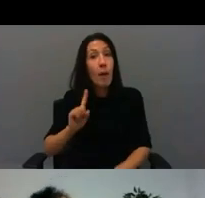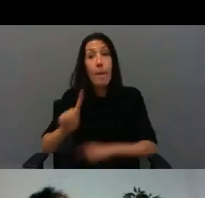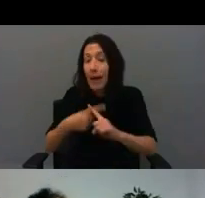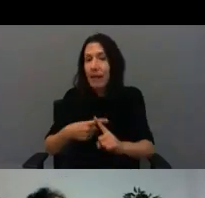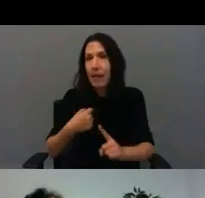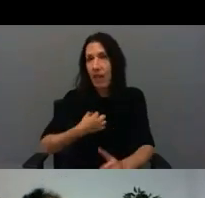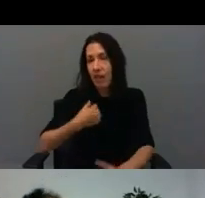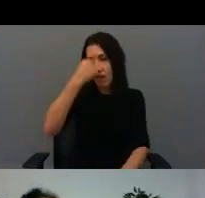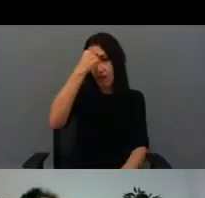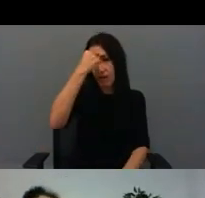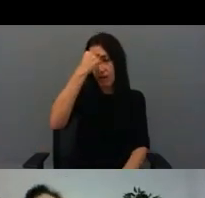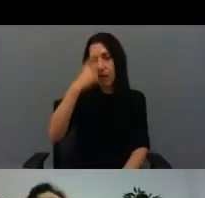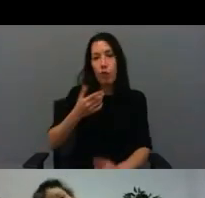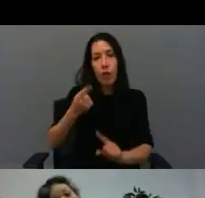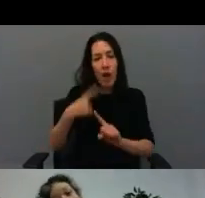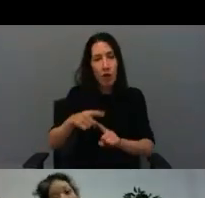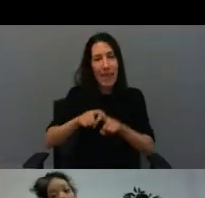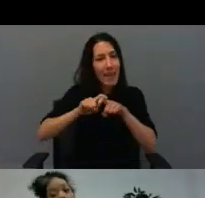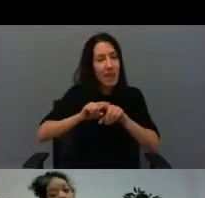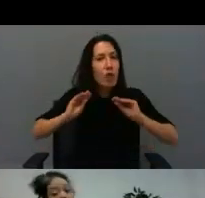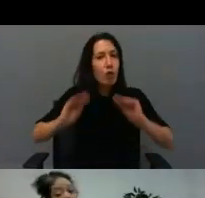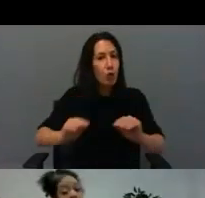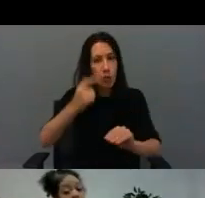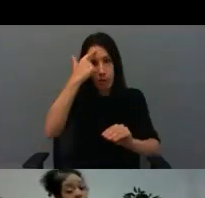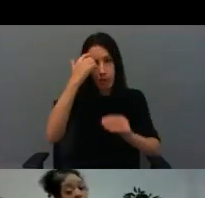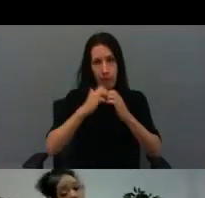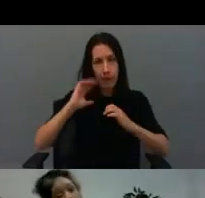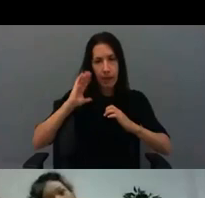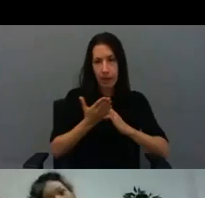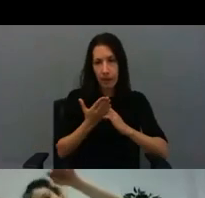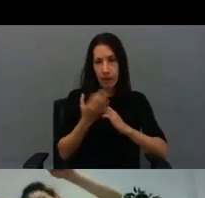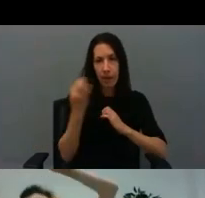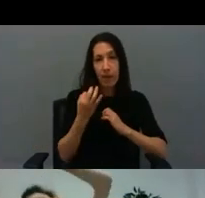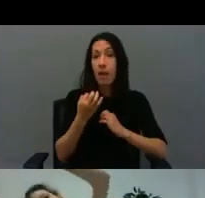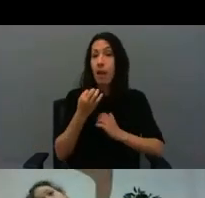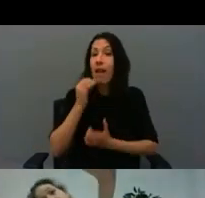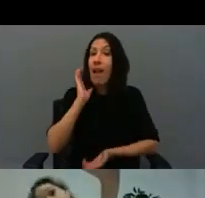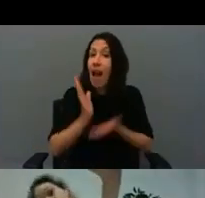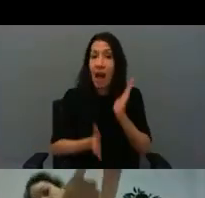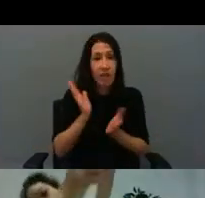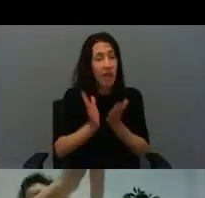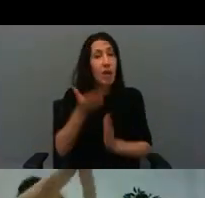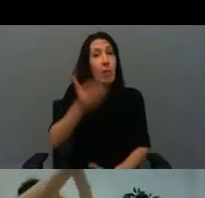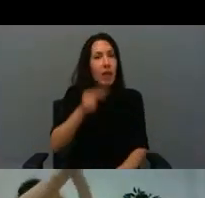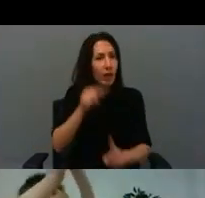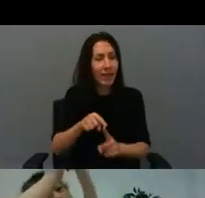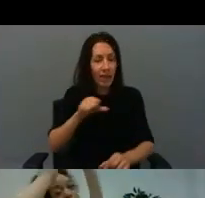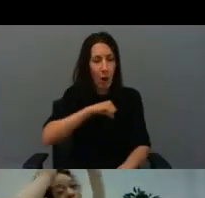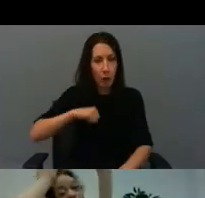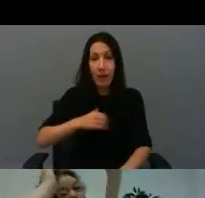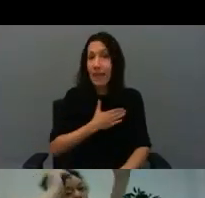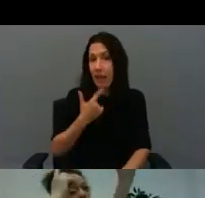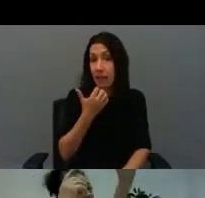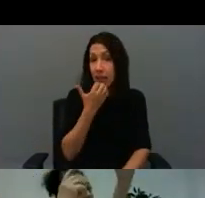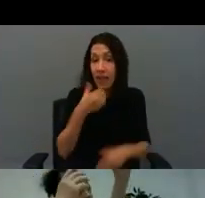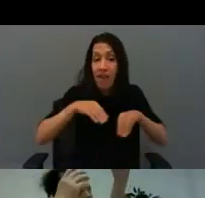algo que define la parálisis cerebral, y es que la habilitación es importante para la autonomía. Es decir, sin